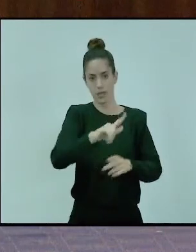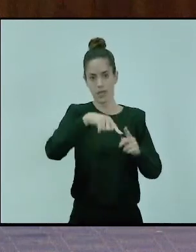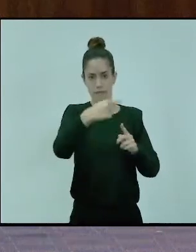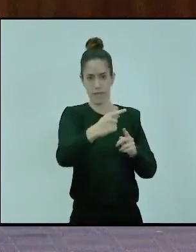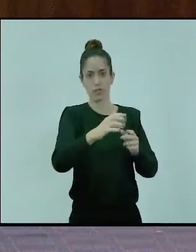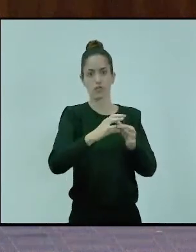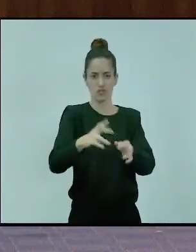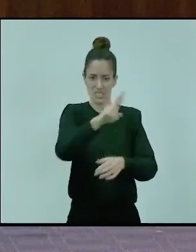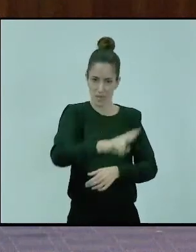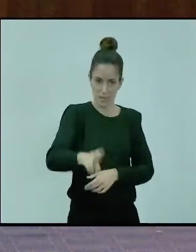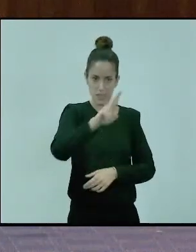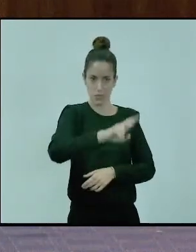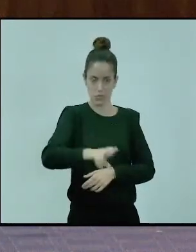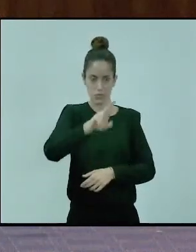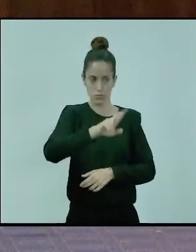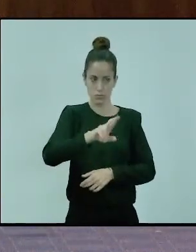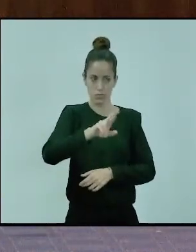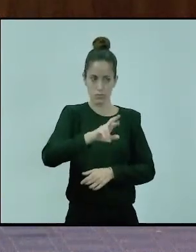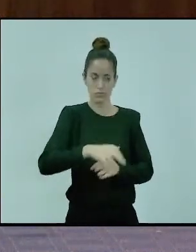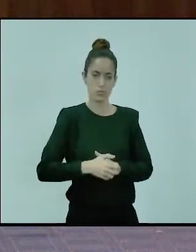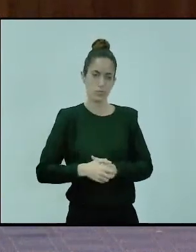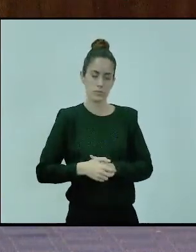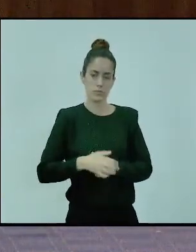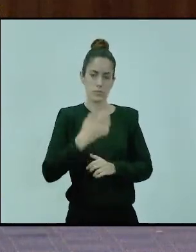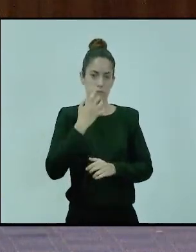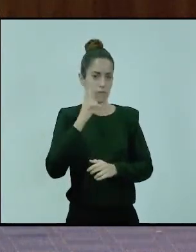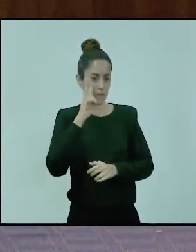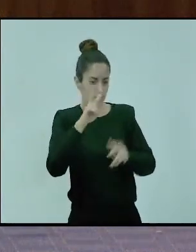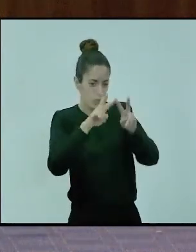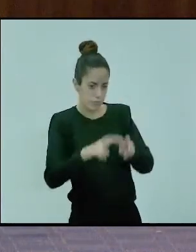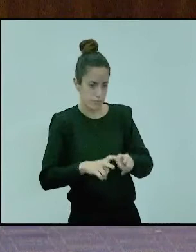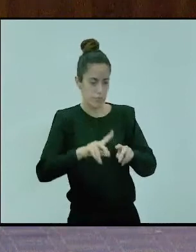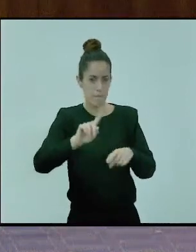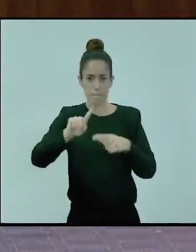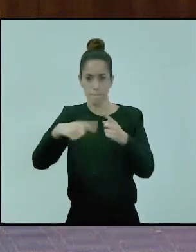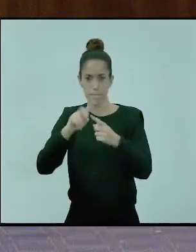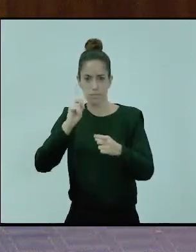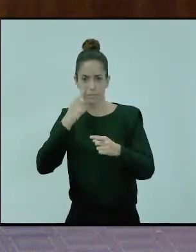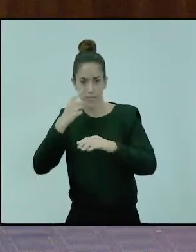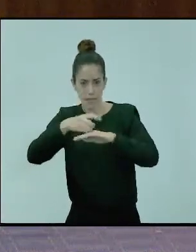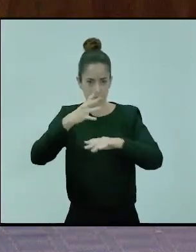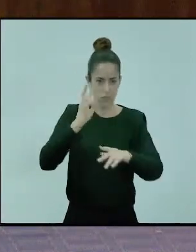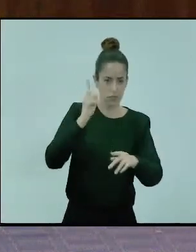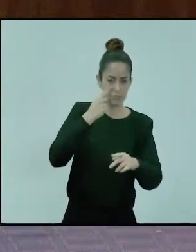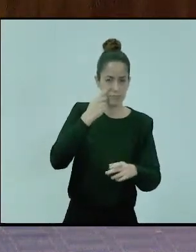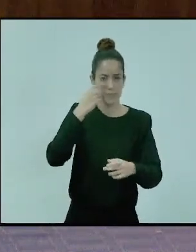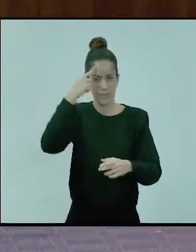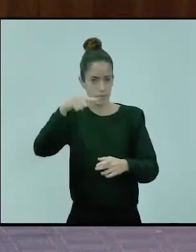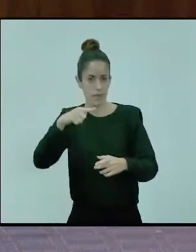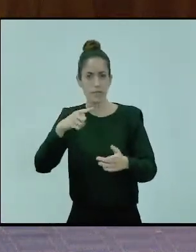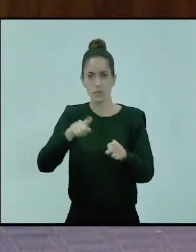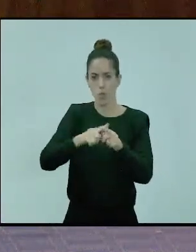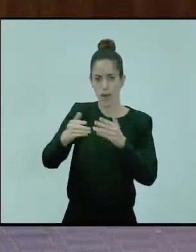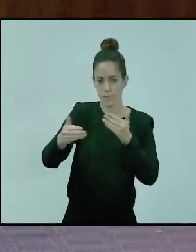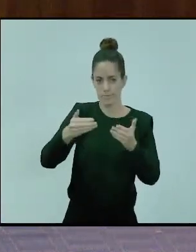efectos repetidos. Si estudiamos estos efectos y los identificamos en estos edificios, vamos a saber